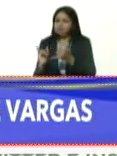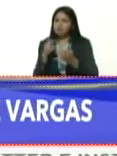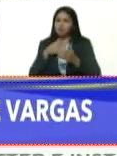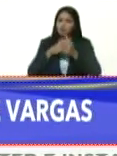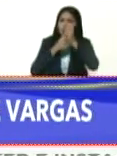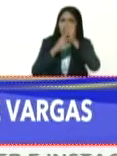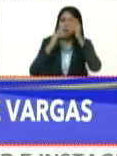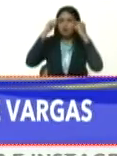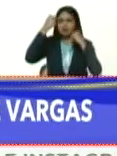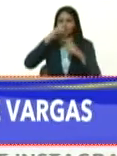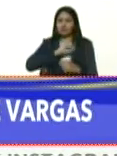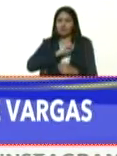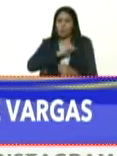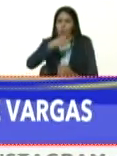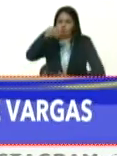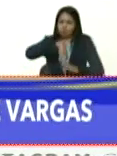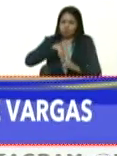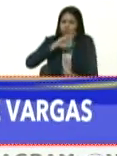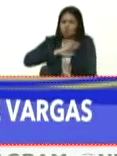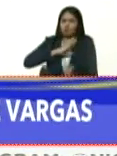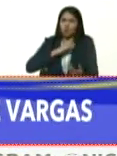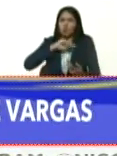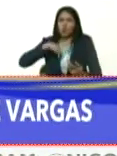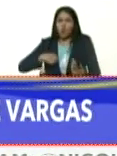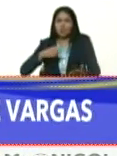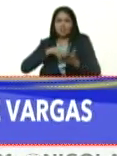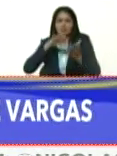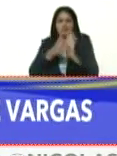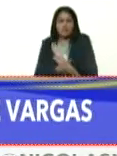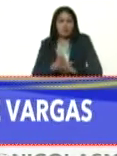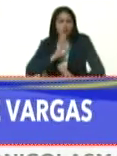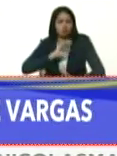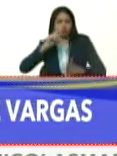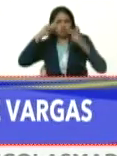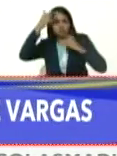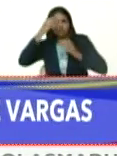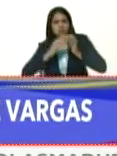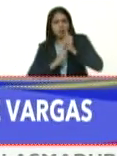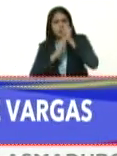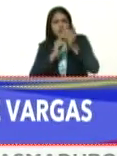¿Qué somos nosotros, los chavistas?